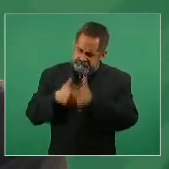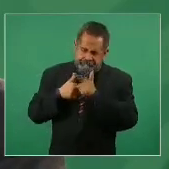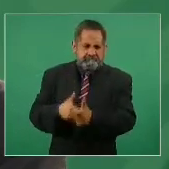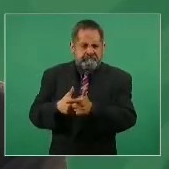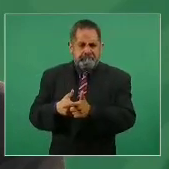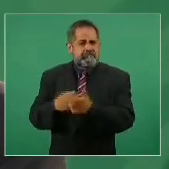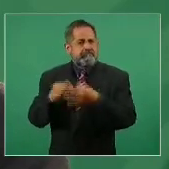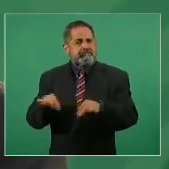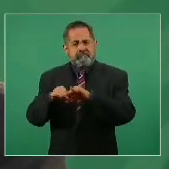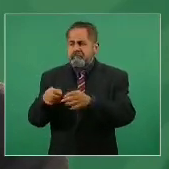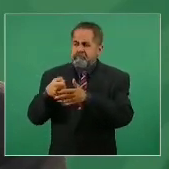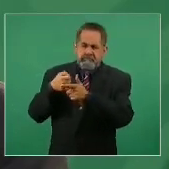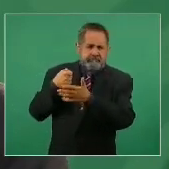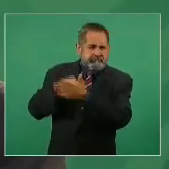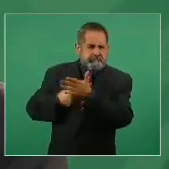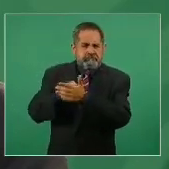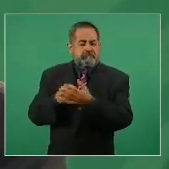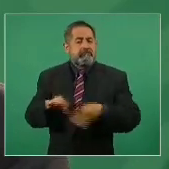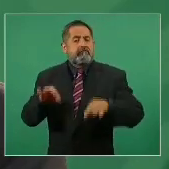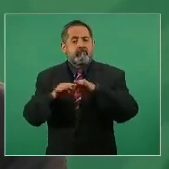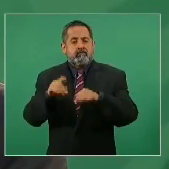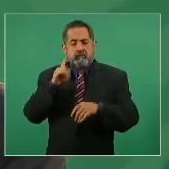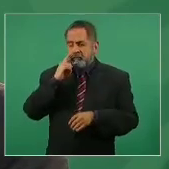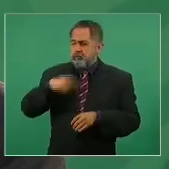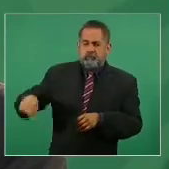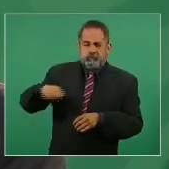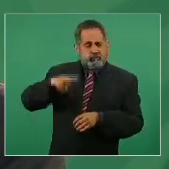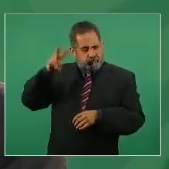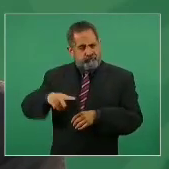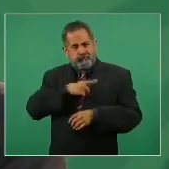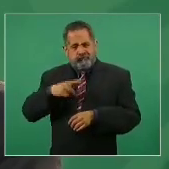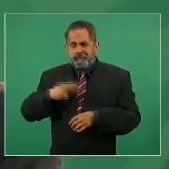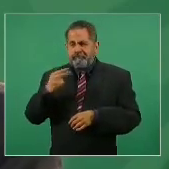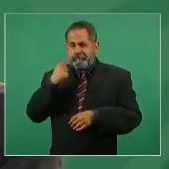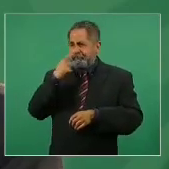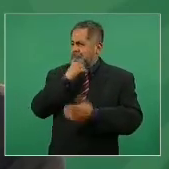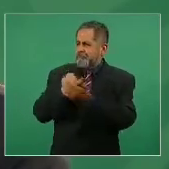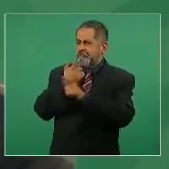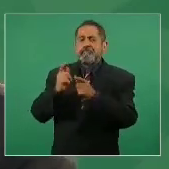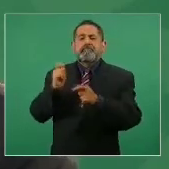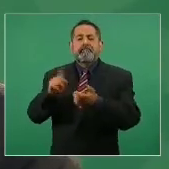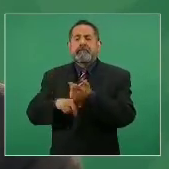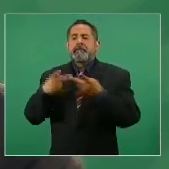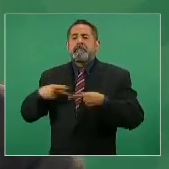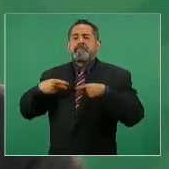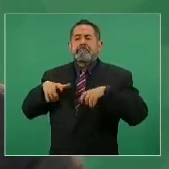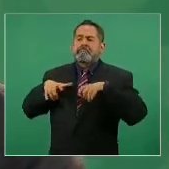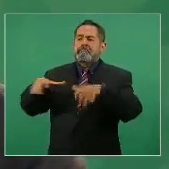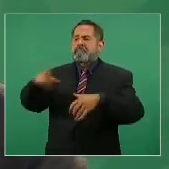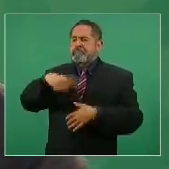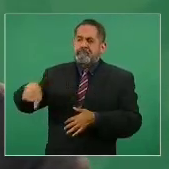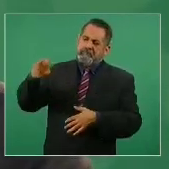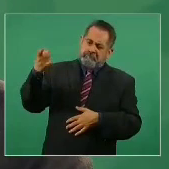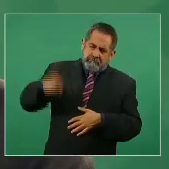Porque es fundamental el que en México haya una auténtica democracia, que sea el pueblo el que